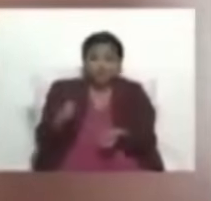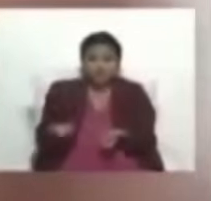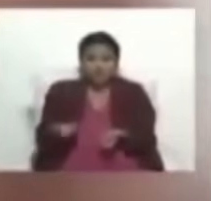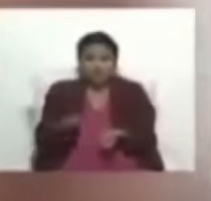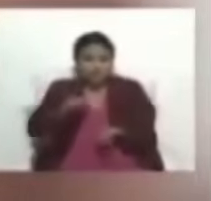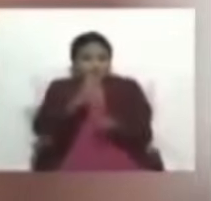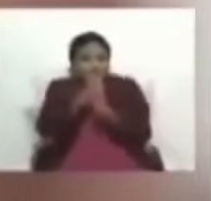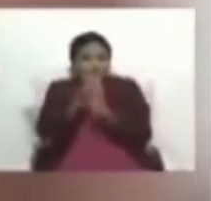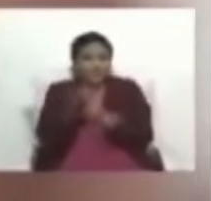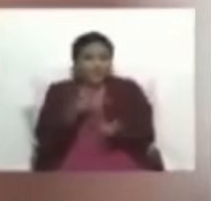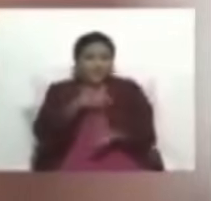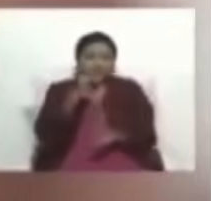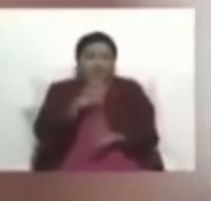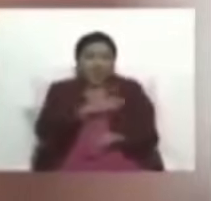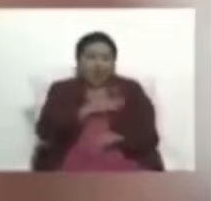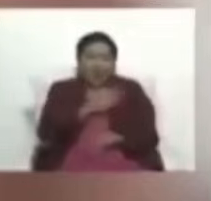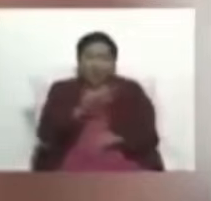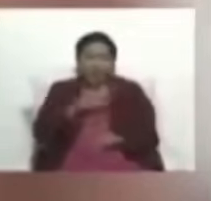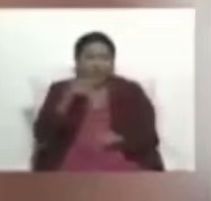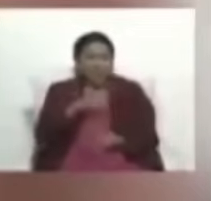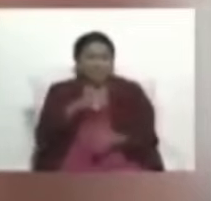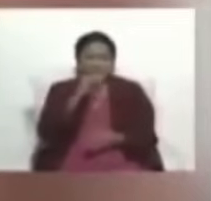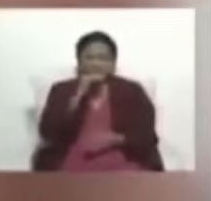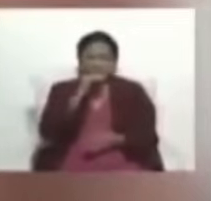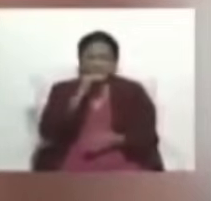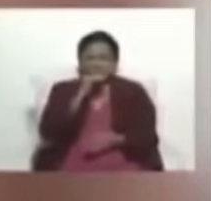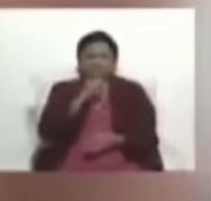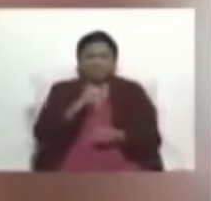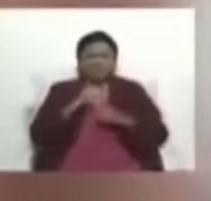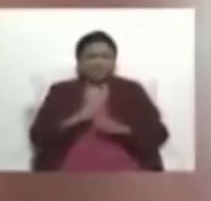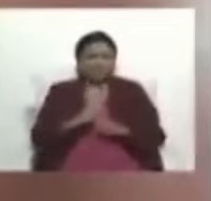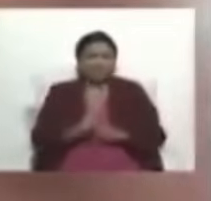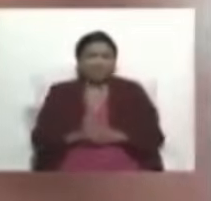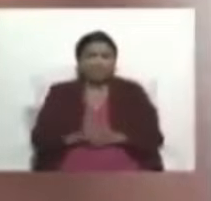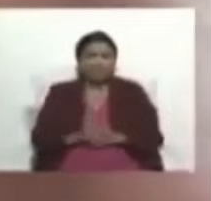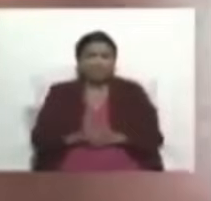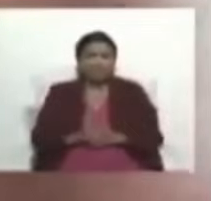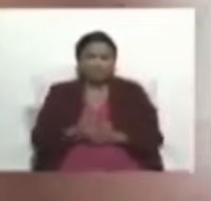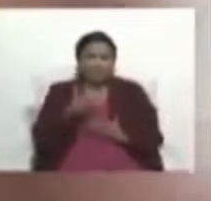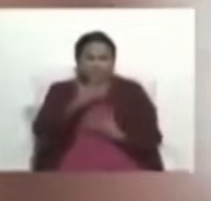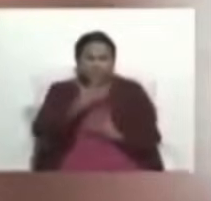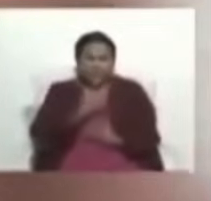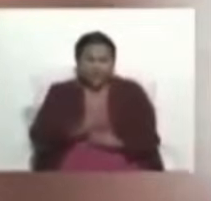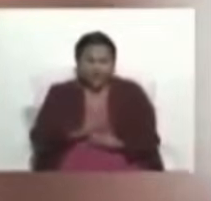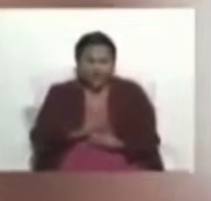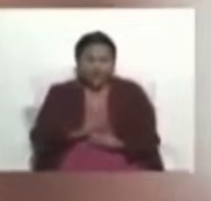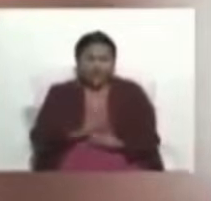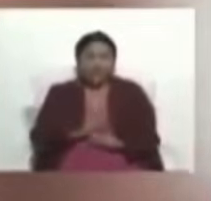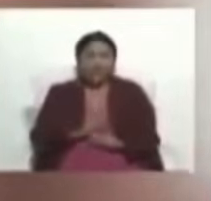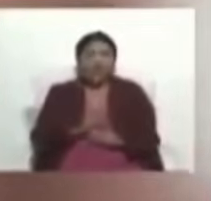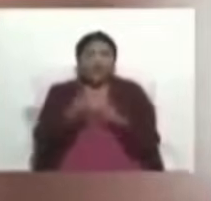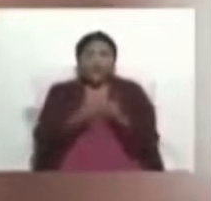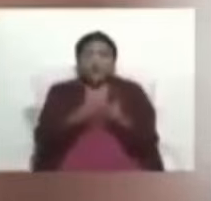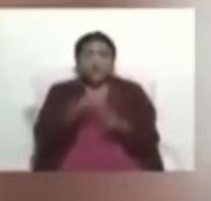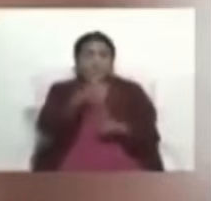fechas. Eso me dolió mucho y quedé con mucho sufrimiento interno por